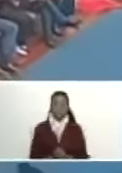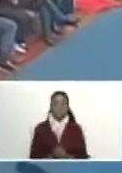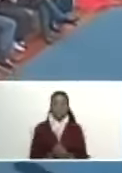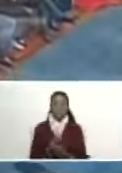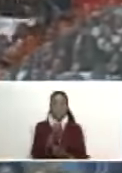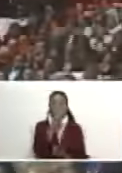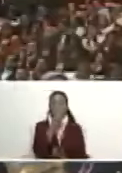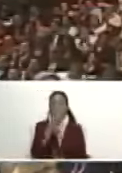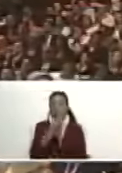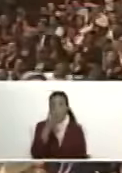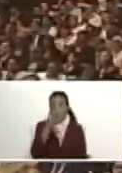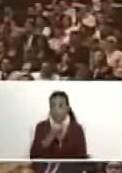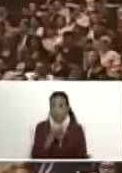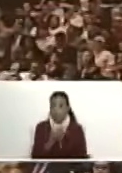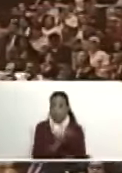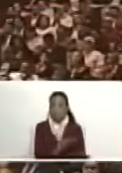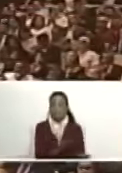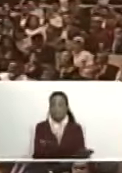y a todas.